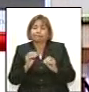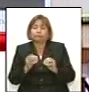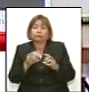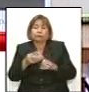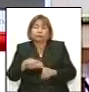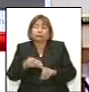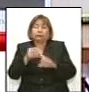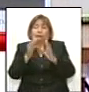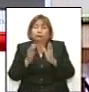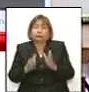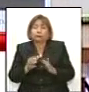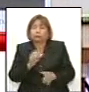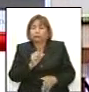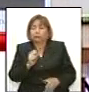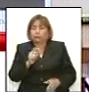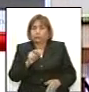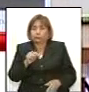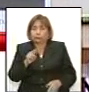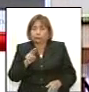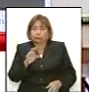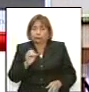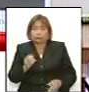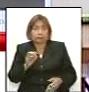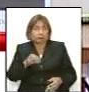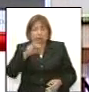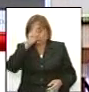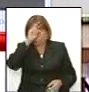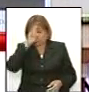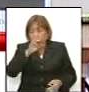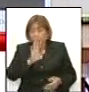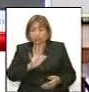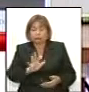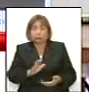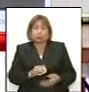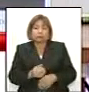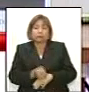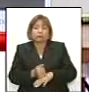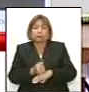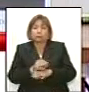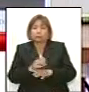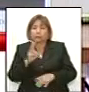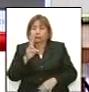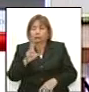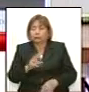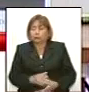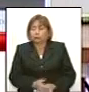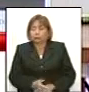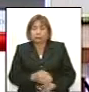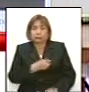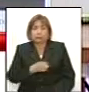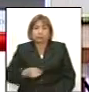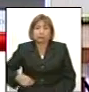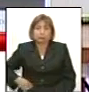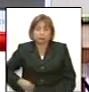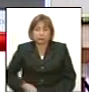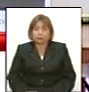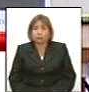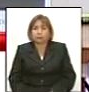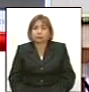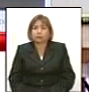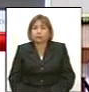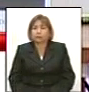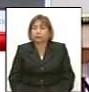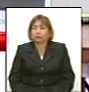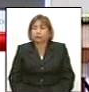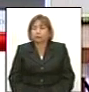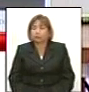especial bicentenario de la independencia del Perú, en su calidad de asesora 2 del despacho ministerial de cultura, siendo